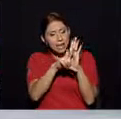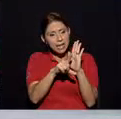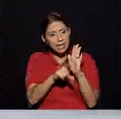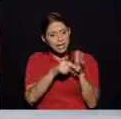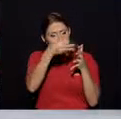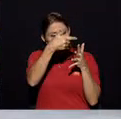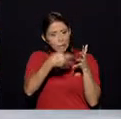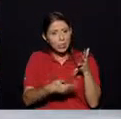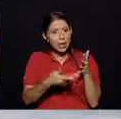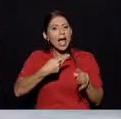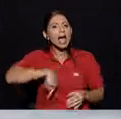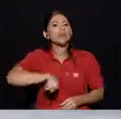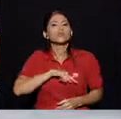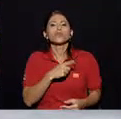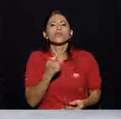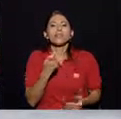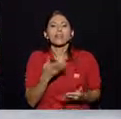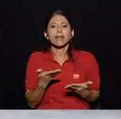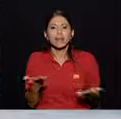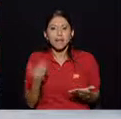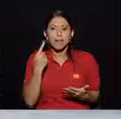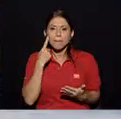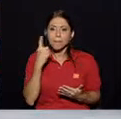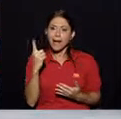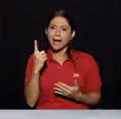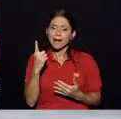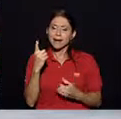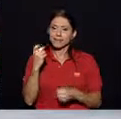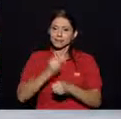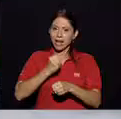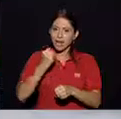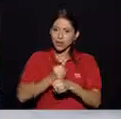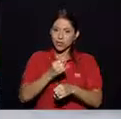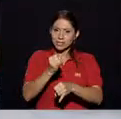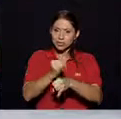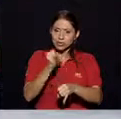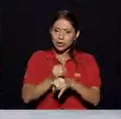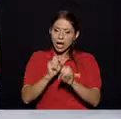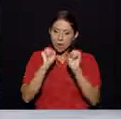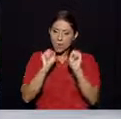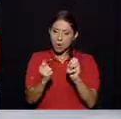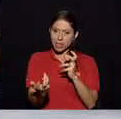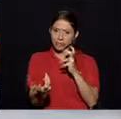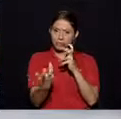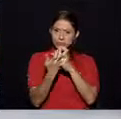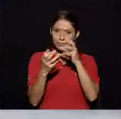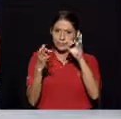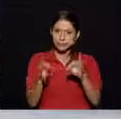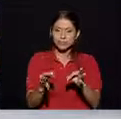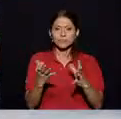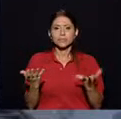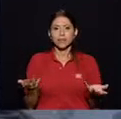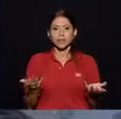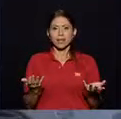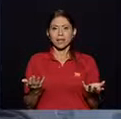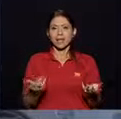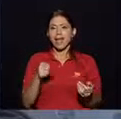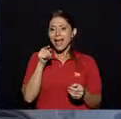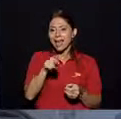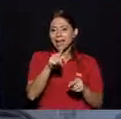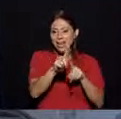que podrían cumplir una función importante en este tema, que entiendo que forman parte del Sistema Nacional de